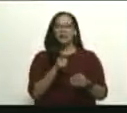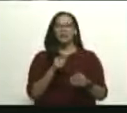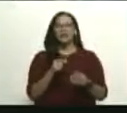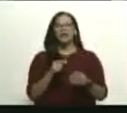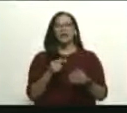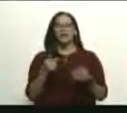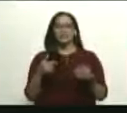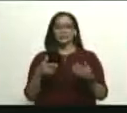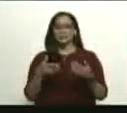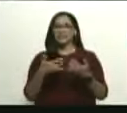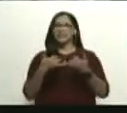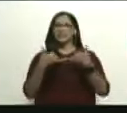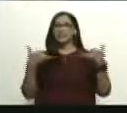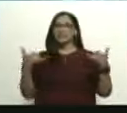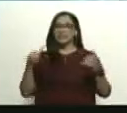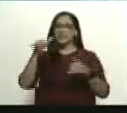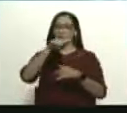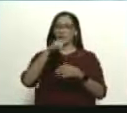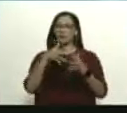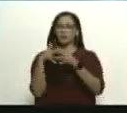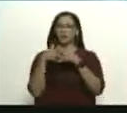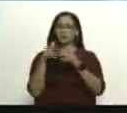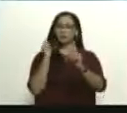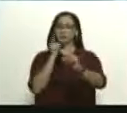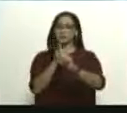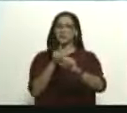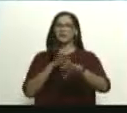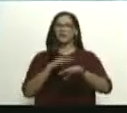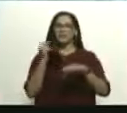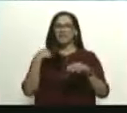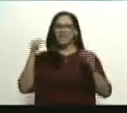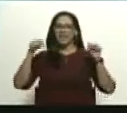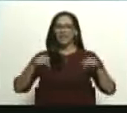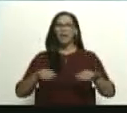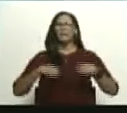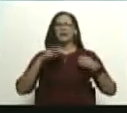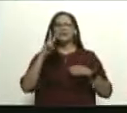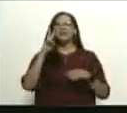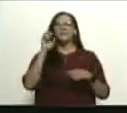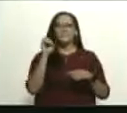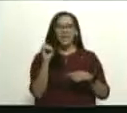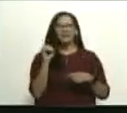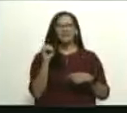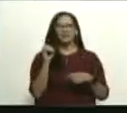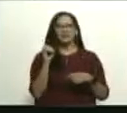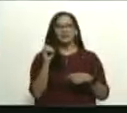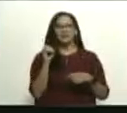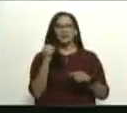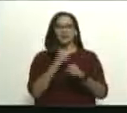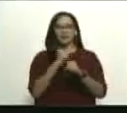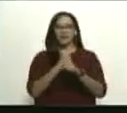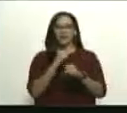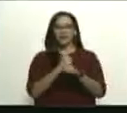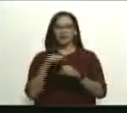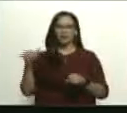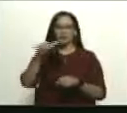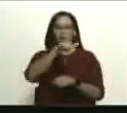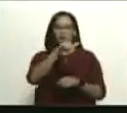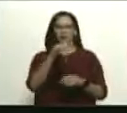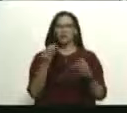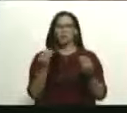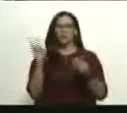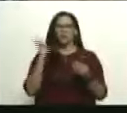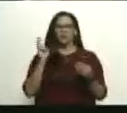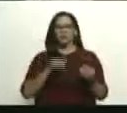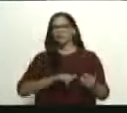estadounidenses directamente, porque ellos tenían aquí más de 20 aerolíneas trabajando, salían muchísimos